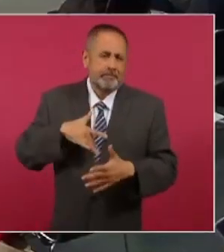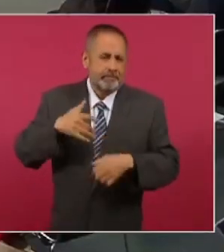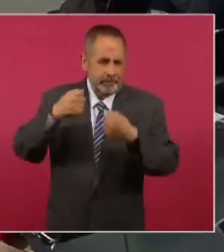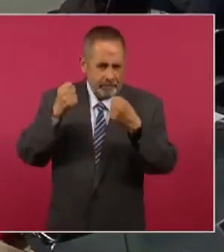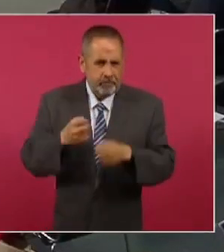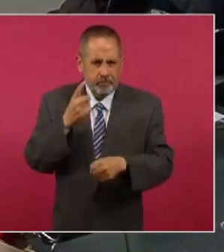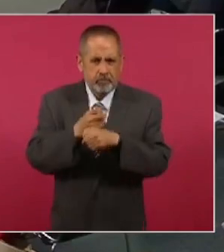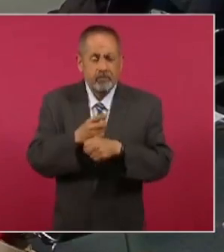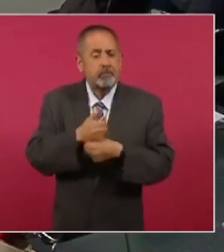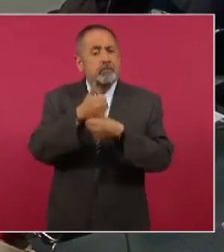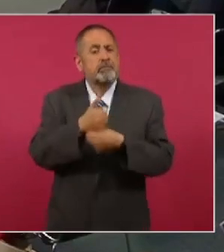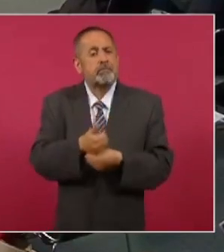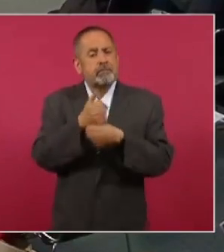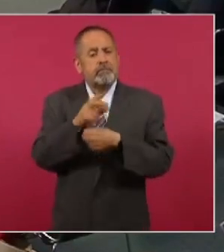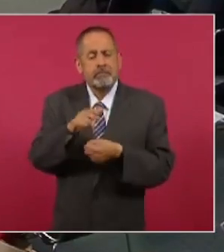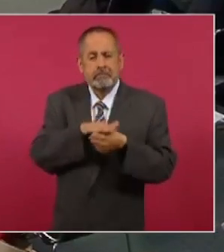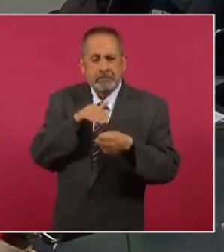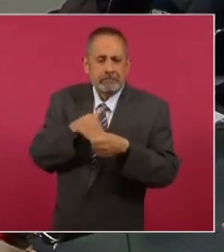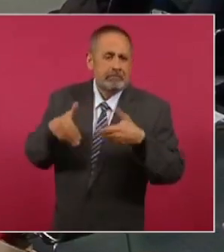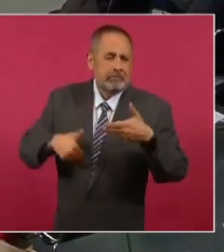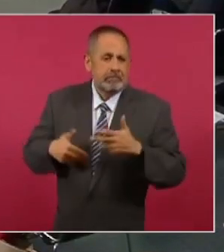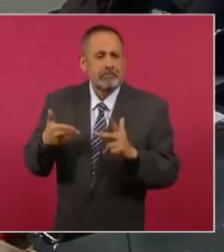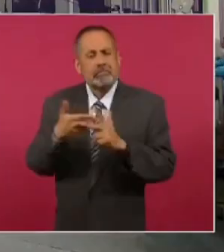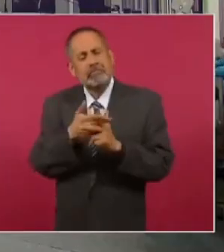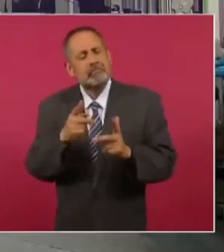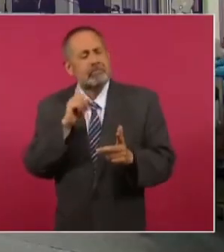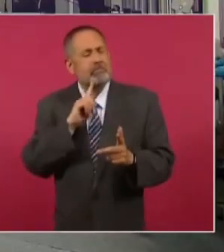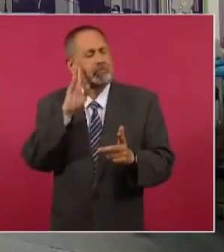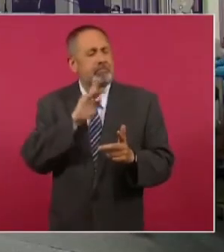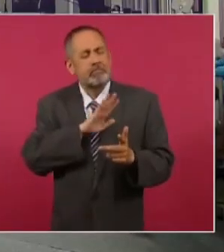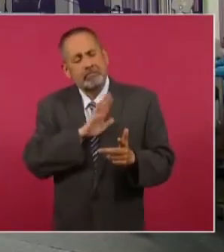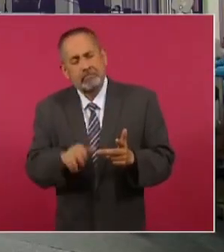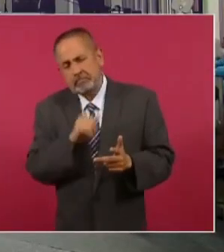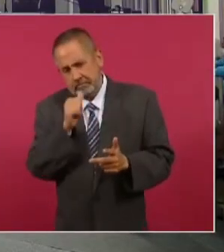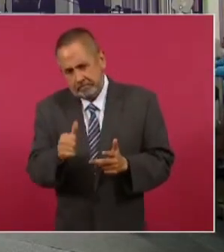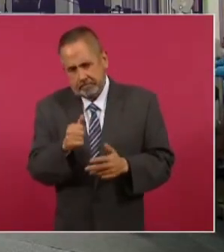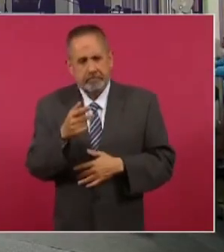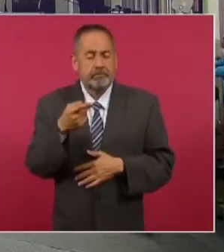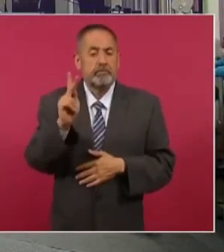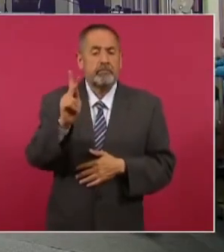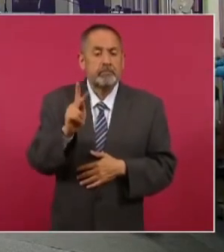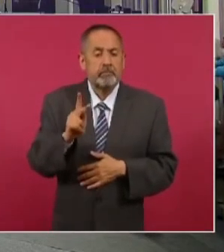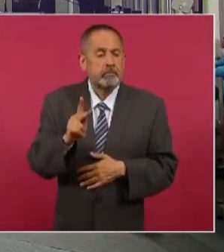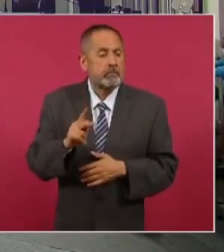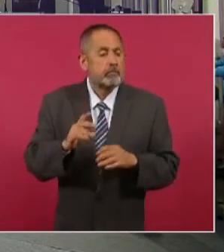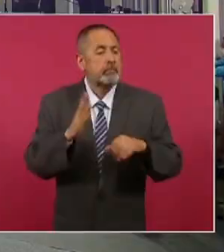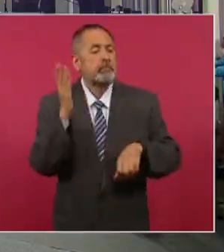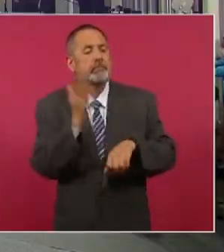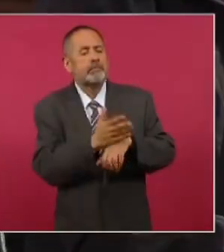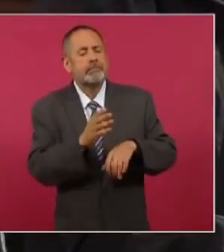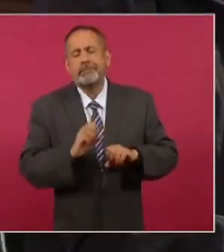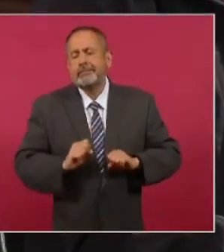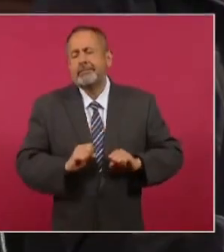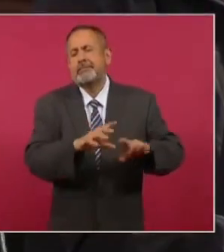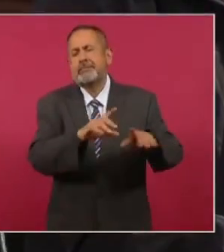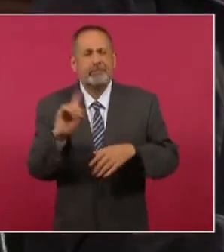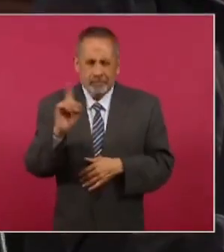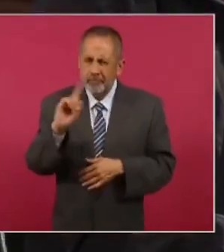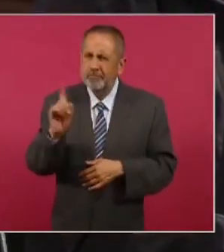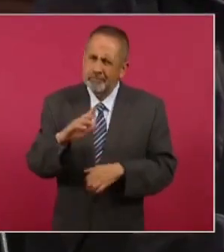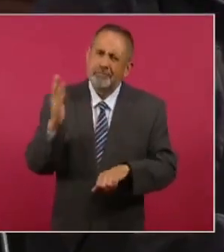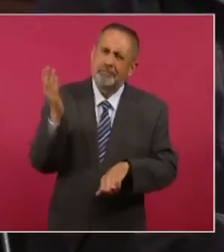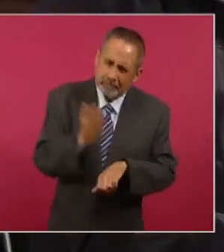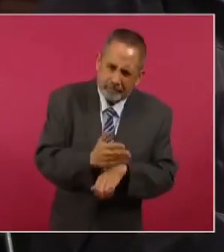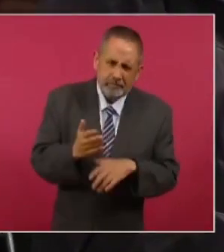para no ser víctima de abuso acoso o feminicidio pero sobre todo que no haya impunidad ni corrupción justamente en